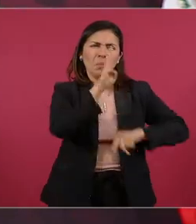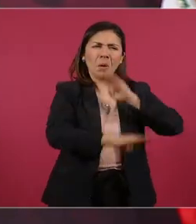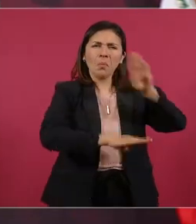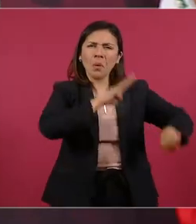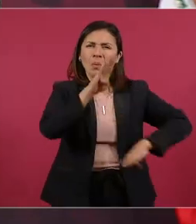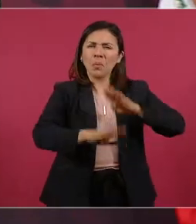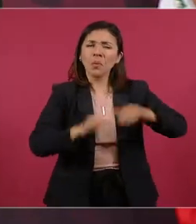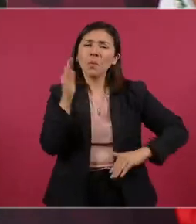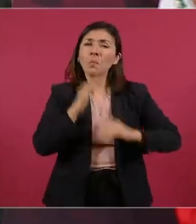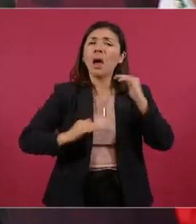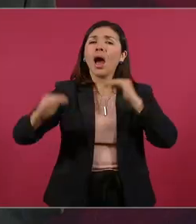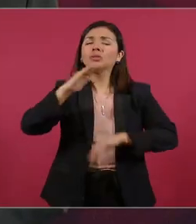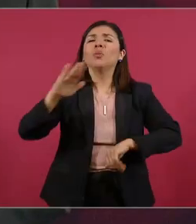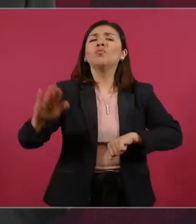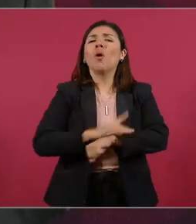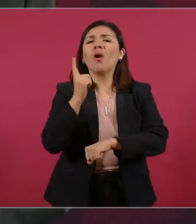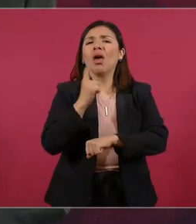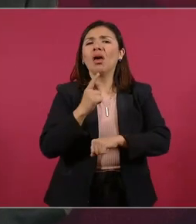porque en los enfrentamientos